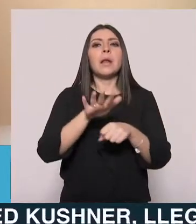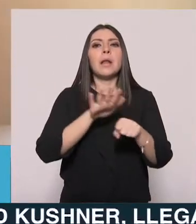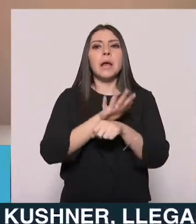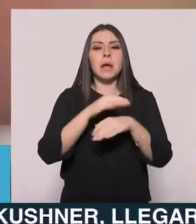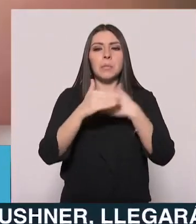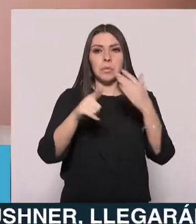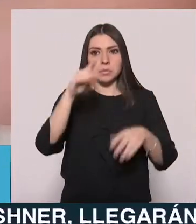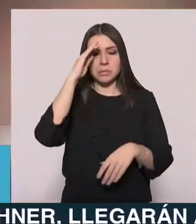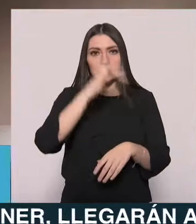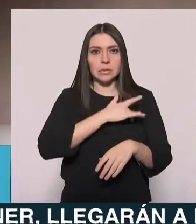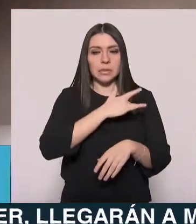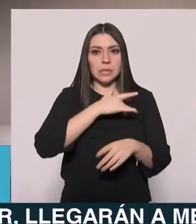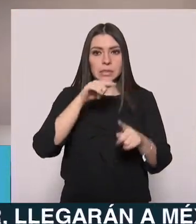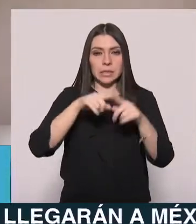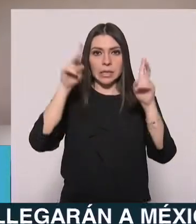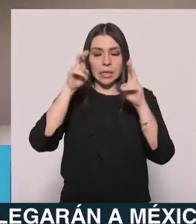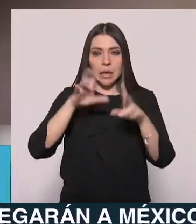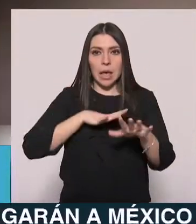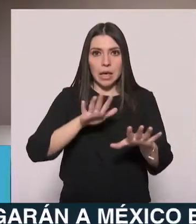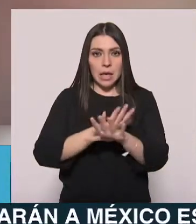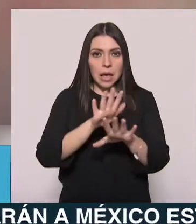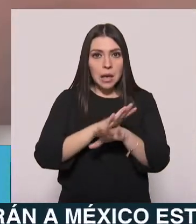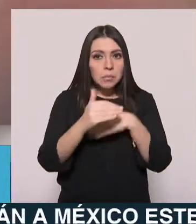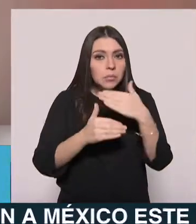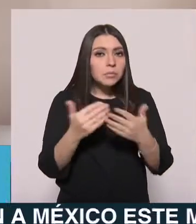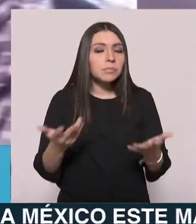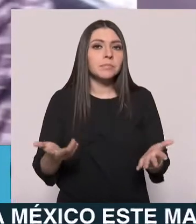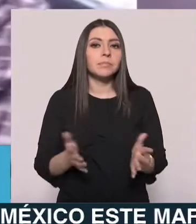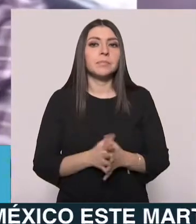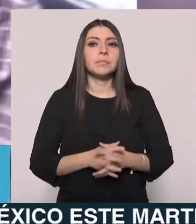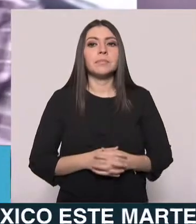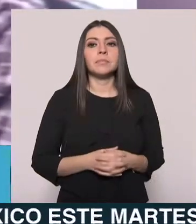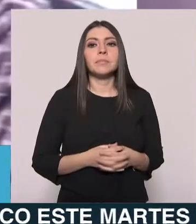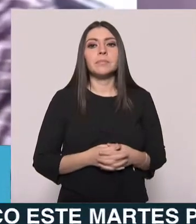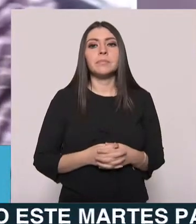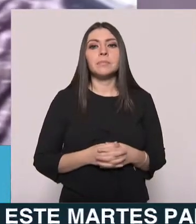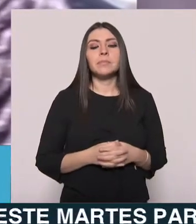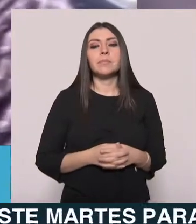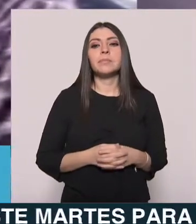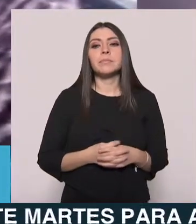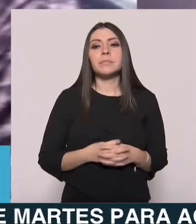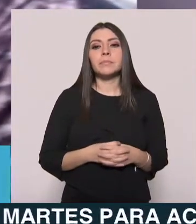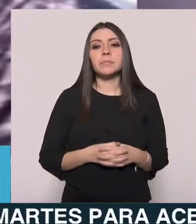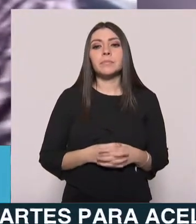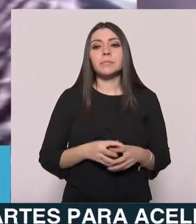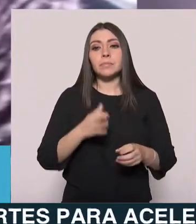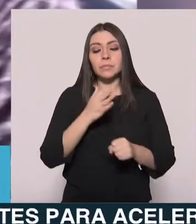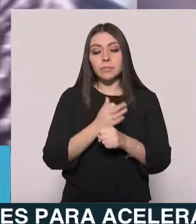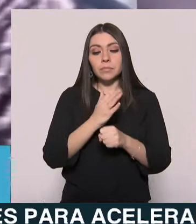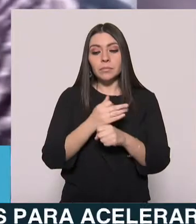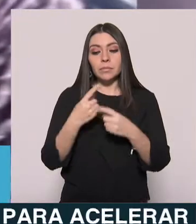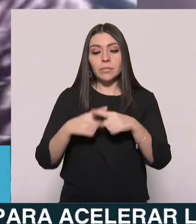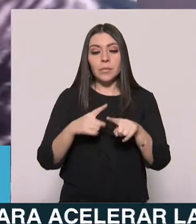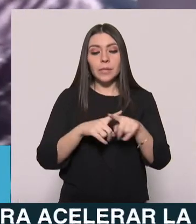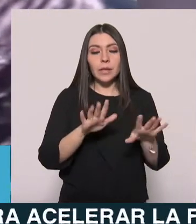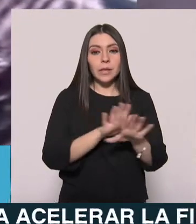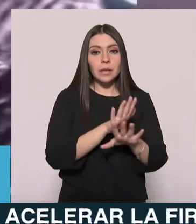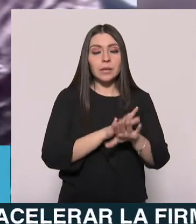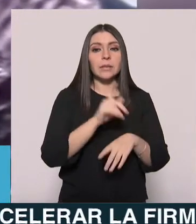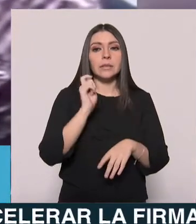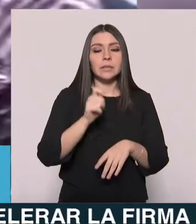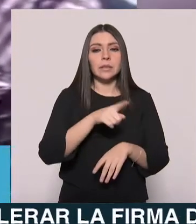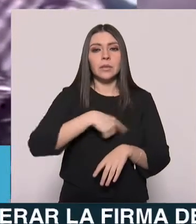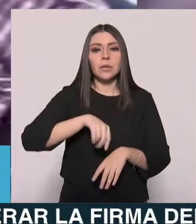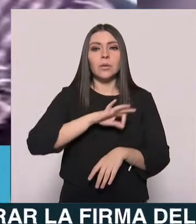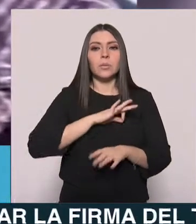ha habido avances en el tema? Ha sido muy difícil. Los avances hasta el momento que podemos ofrecer es que logramos que